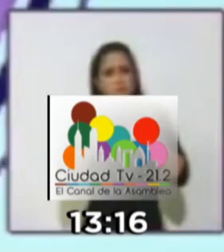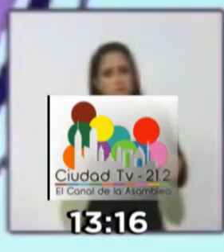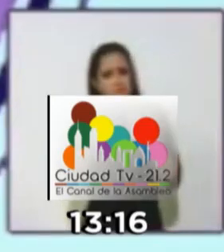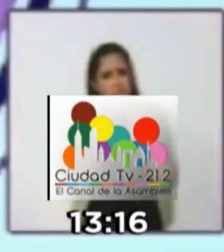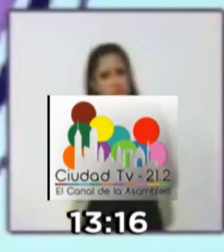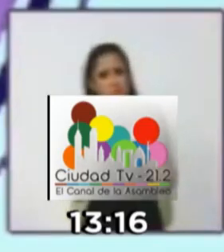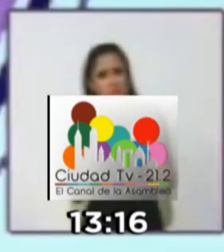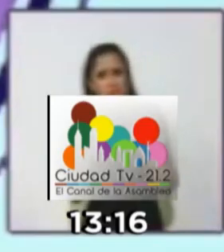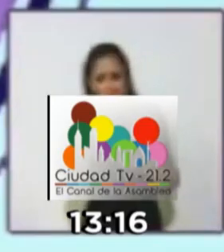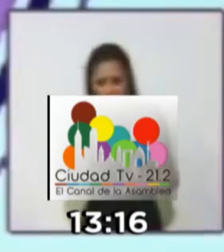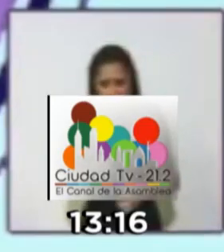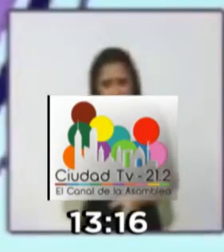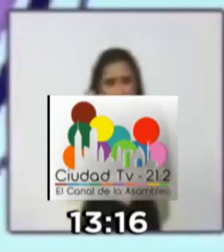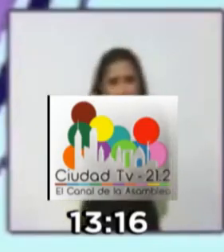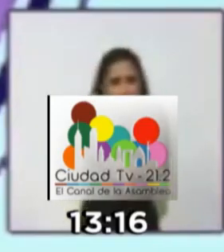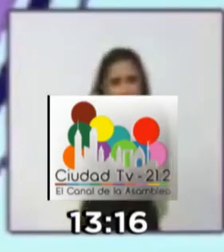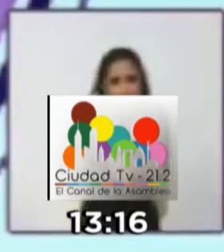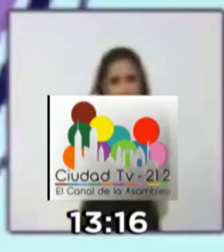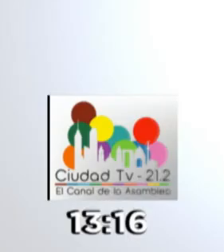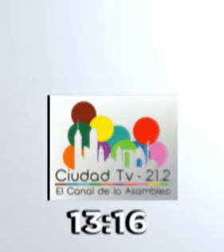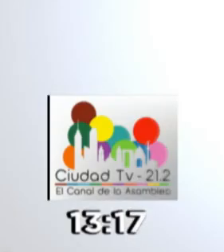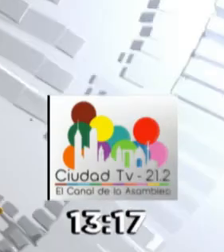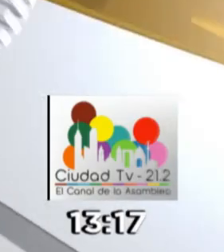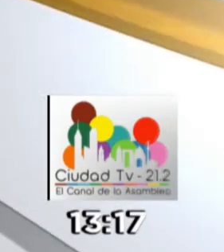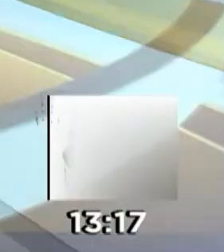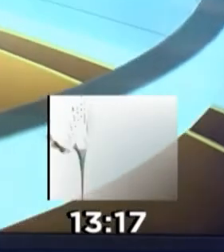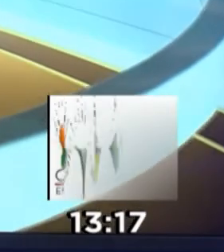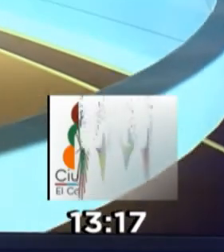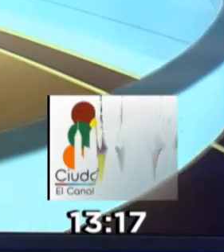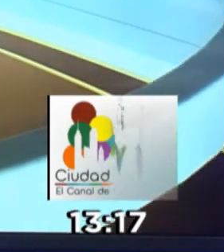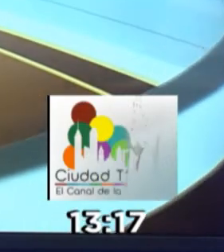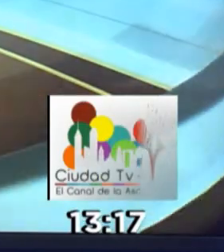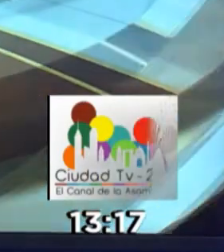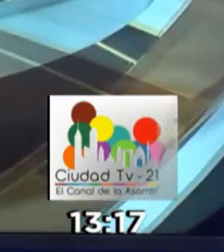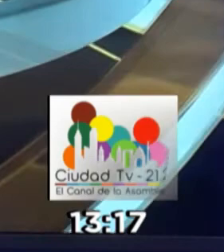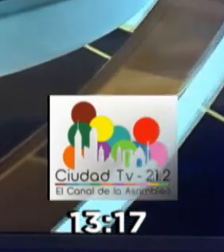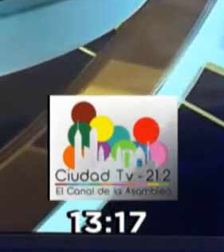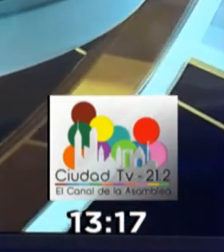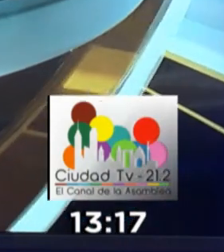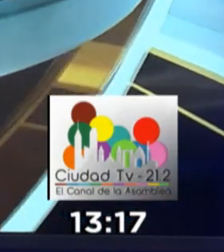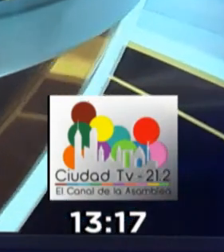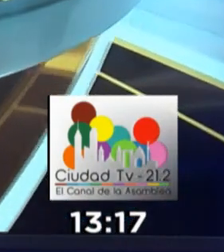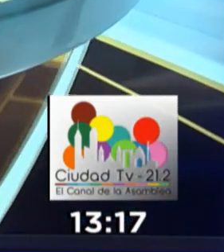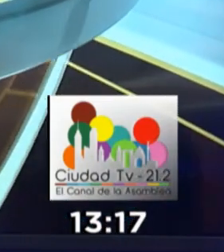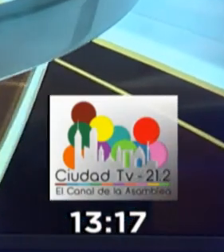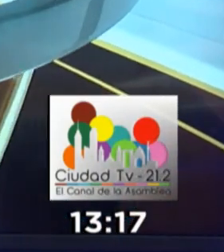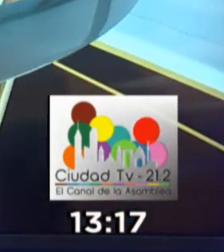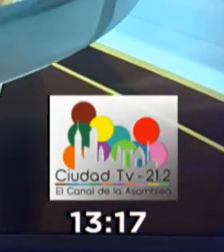de junio. En la Ciudad y el Mundo, Jesús González. Un